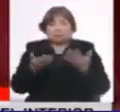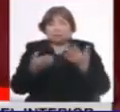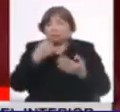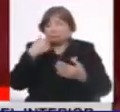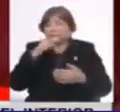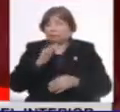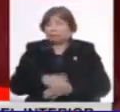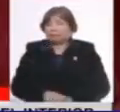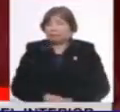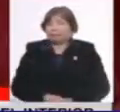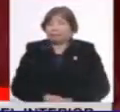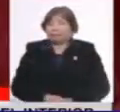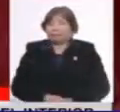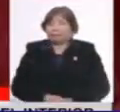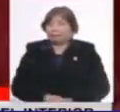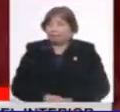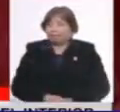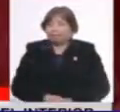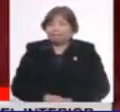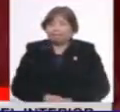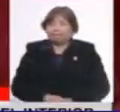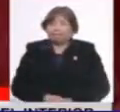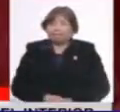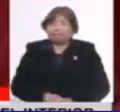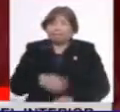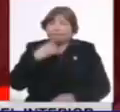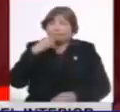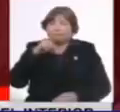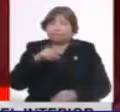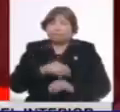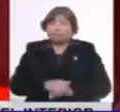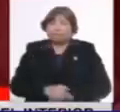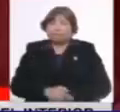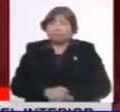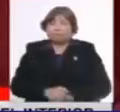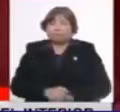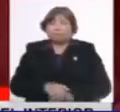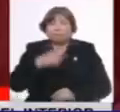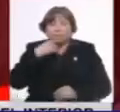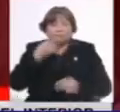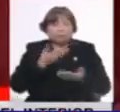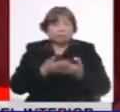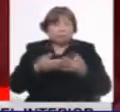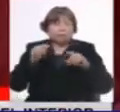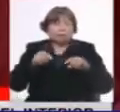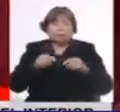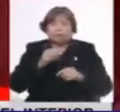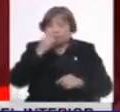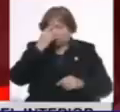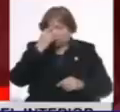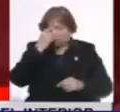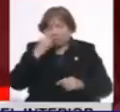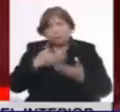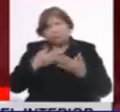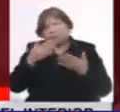y así fue. Así fue. Esto, si he dicho aquí algo